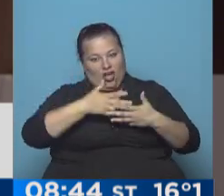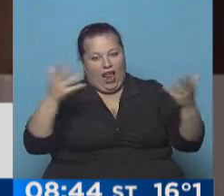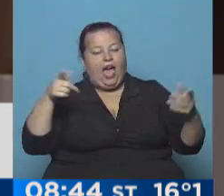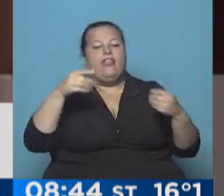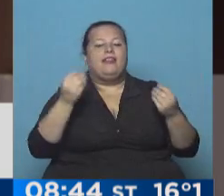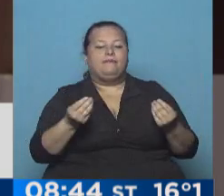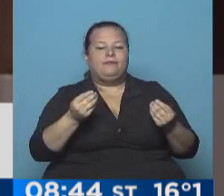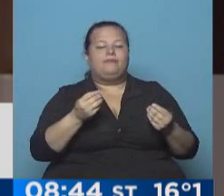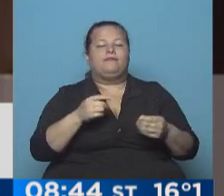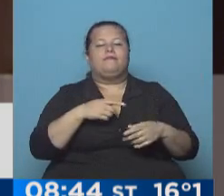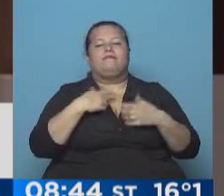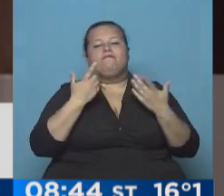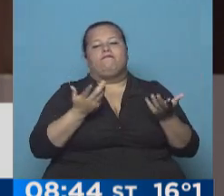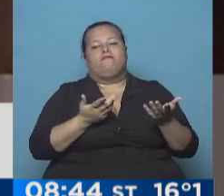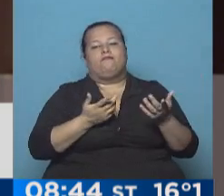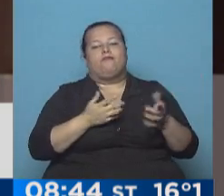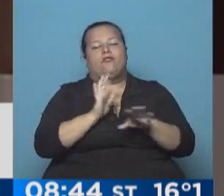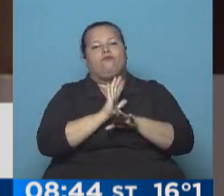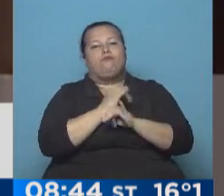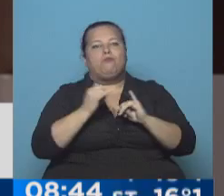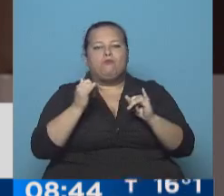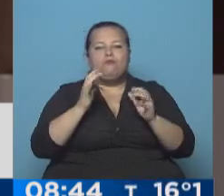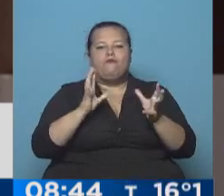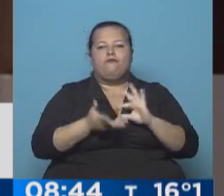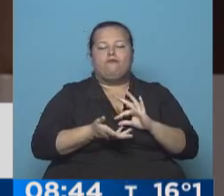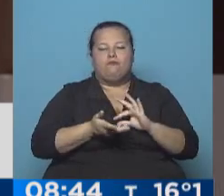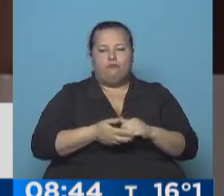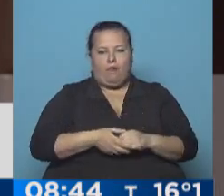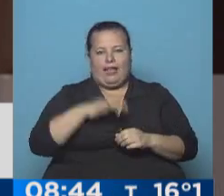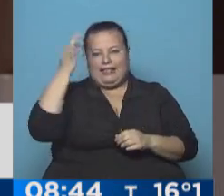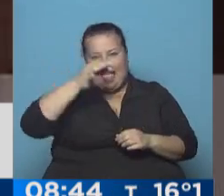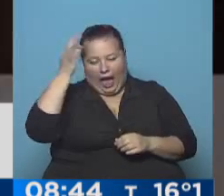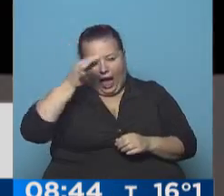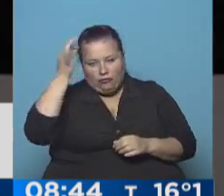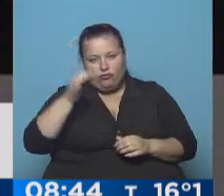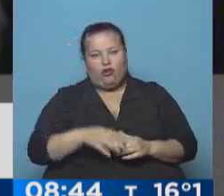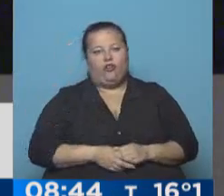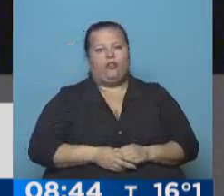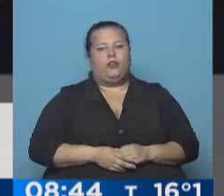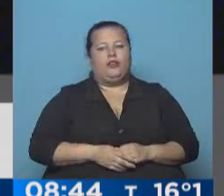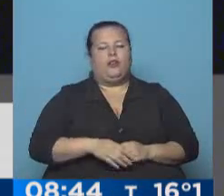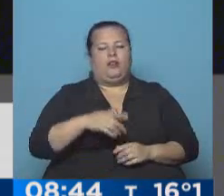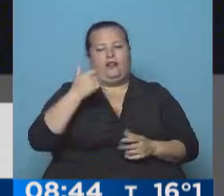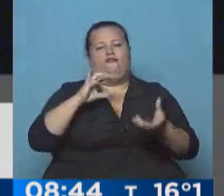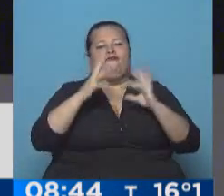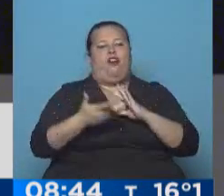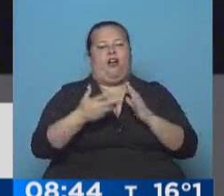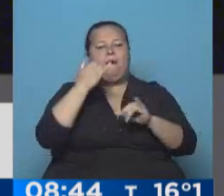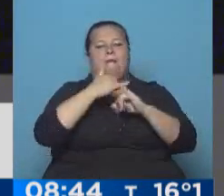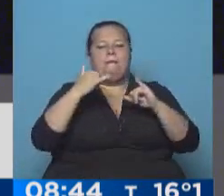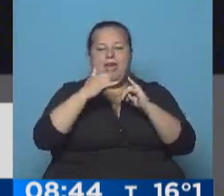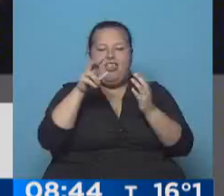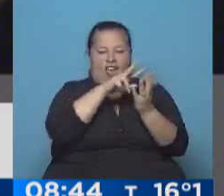donde se da una serie de obras de teatro con el sistema del semi